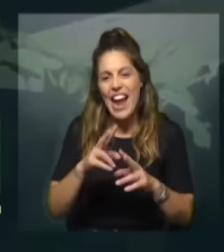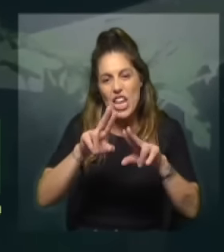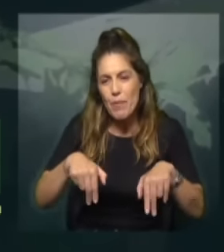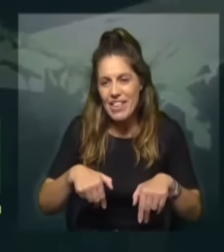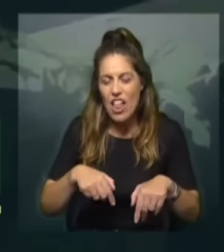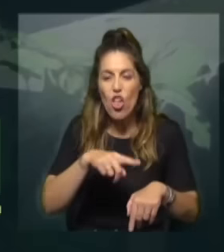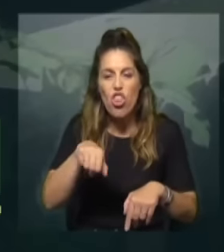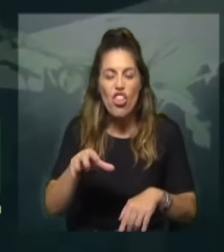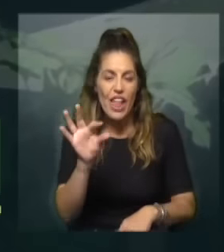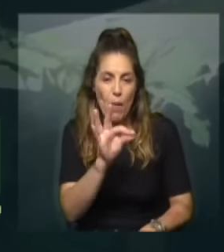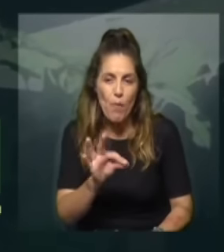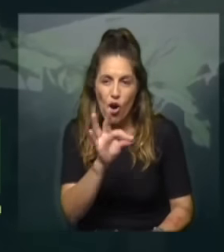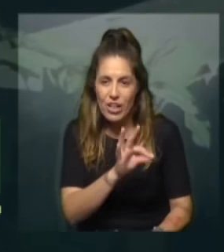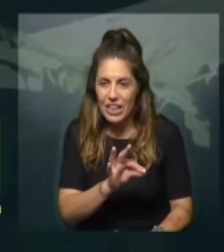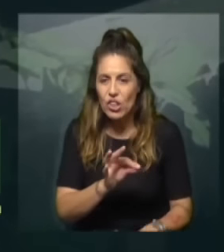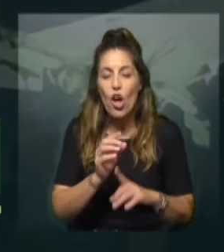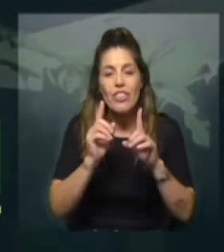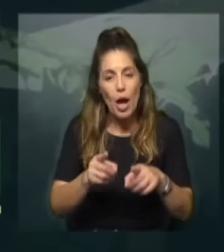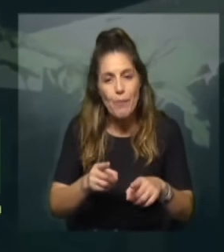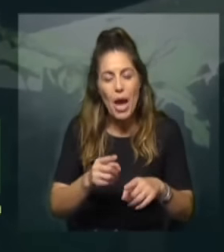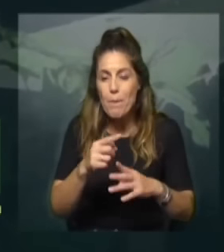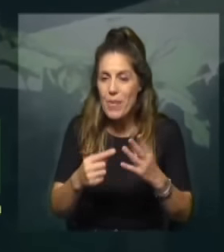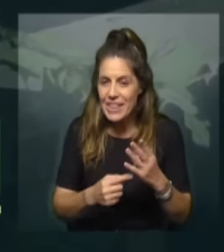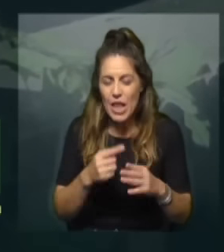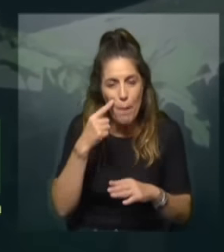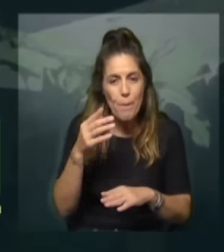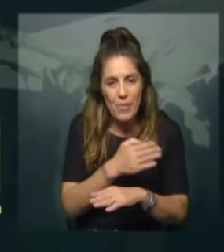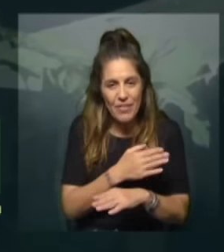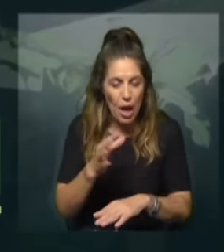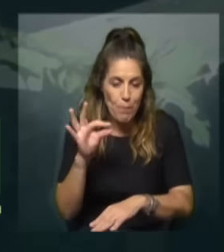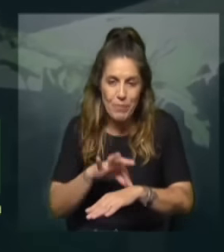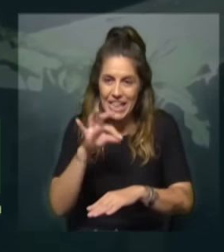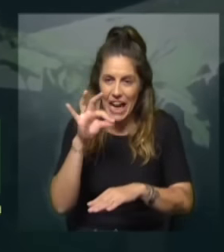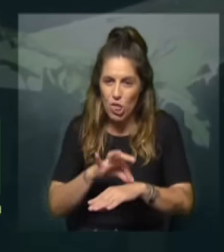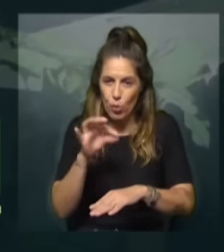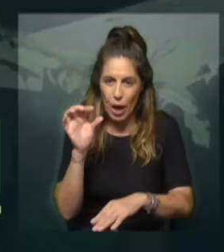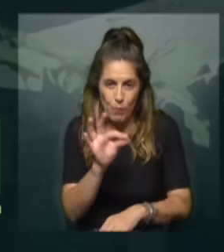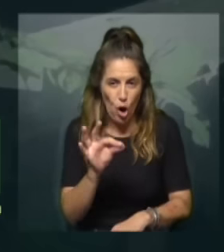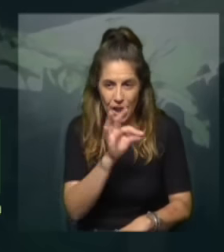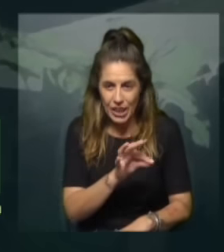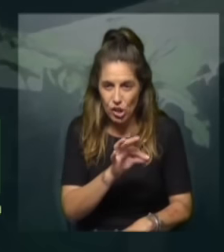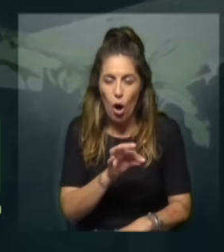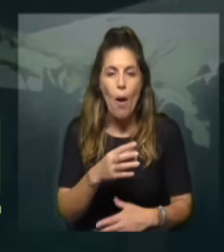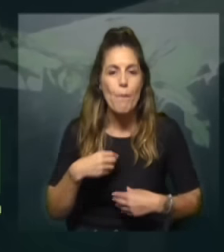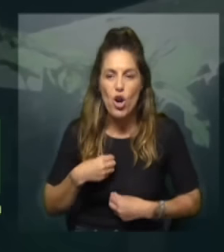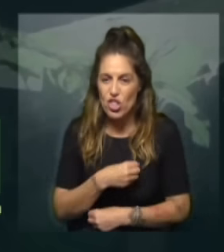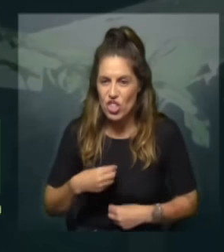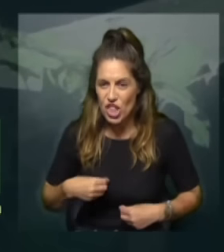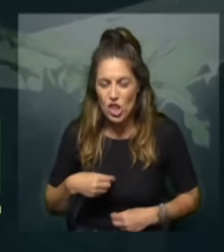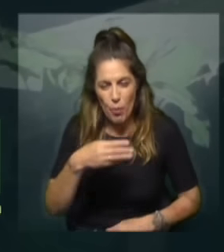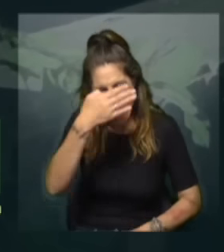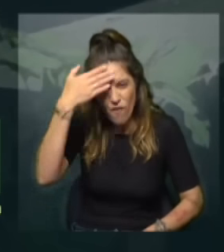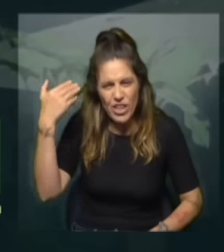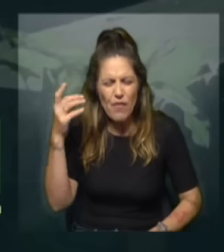alrededores de la vivienda así como adoptar medidas para prevenir la picadura de mosquitos ante la presencia de síntomas o signos como fiebre